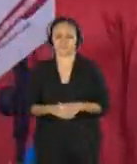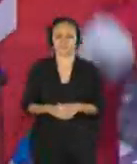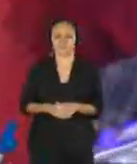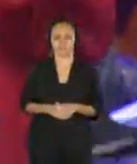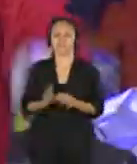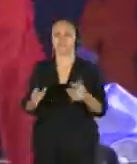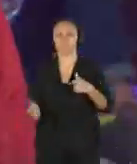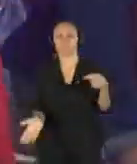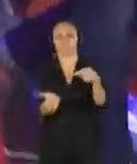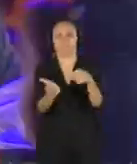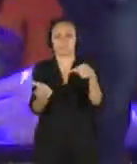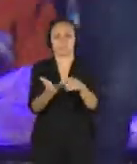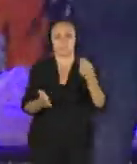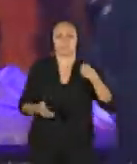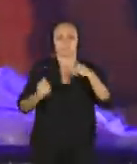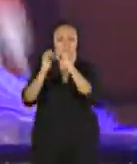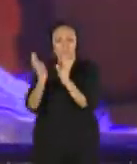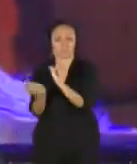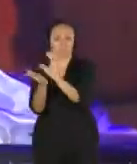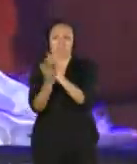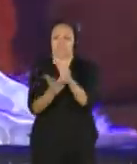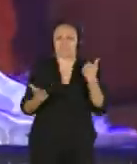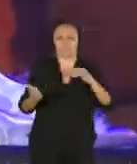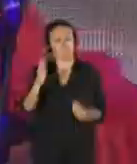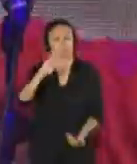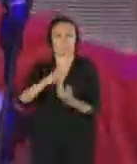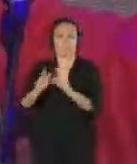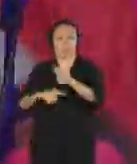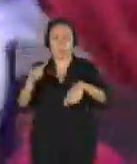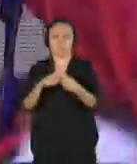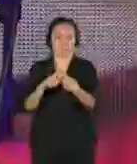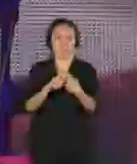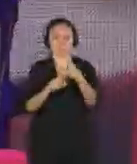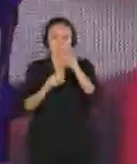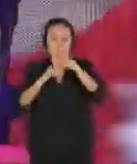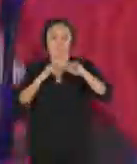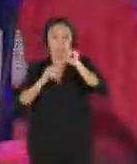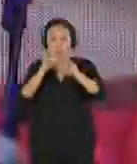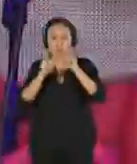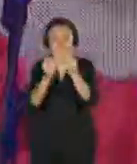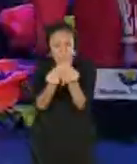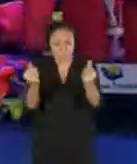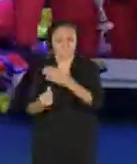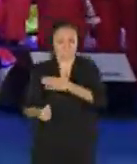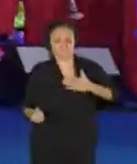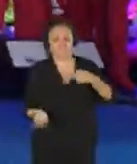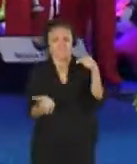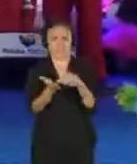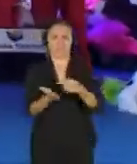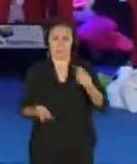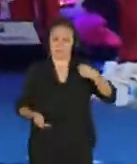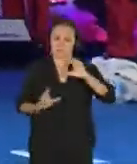¡Oh! El hijo que en Añaza no haya desahuciado, el hijo no ve más ni más contaminado, el hijo que no engañe más a